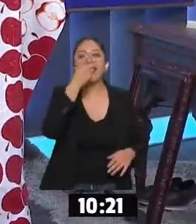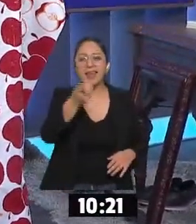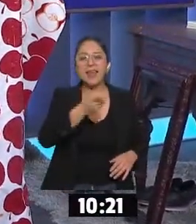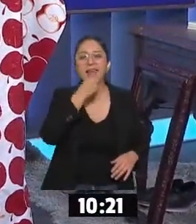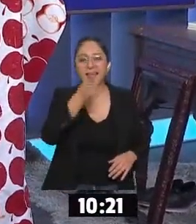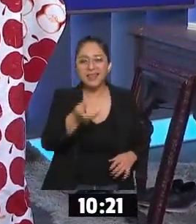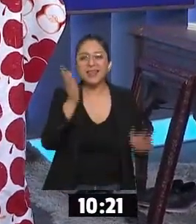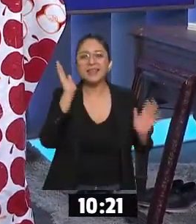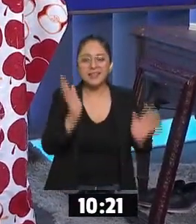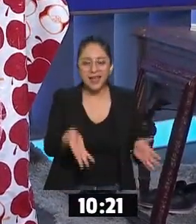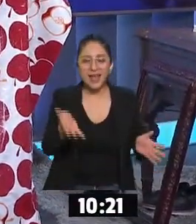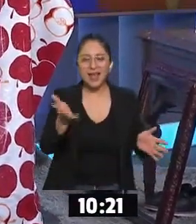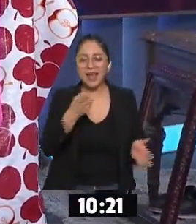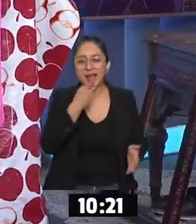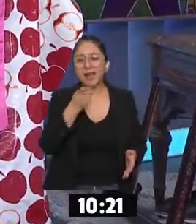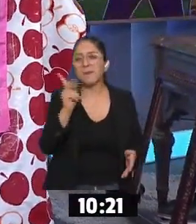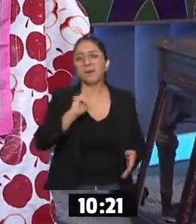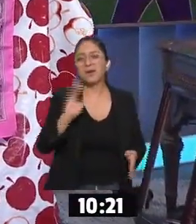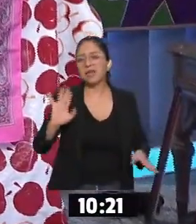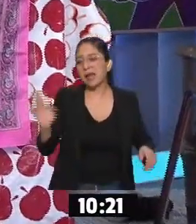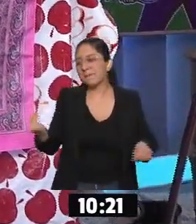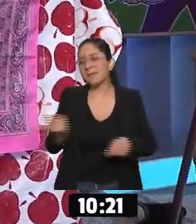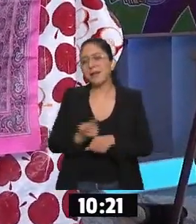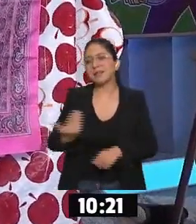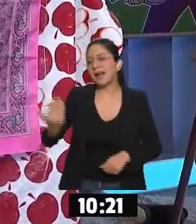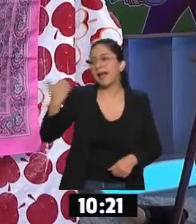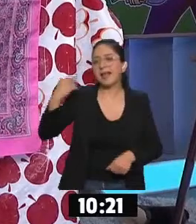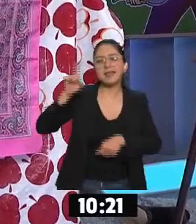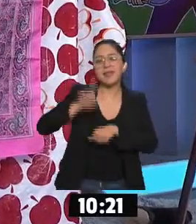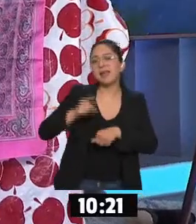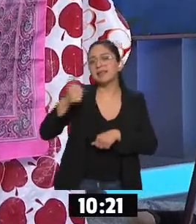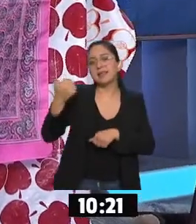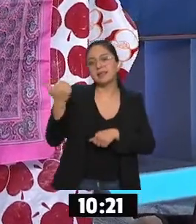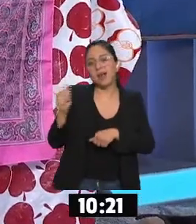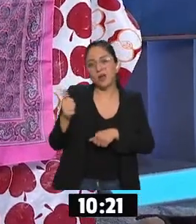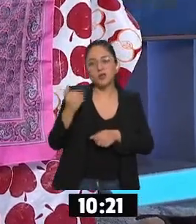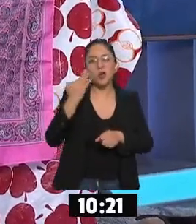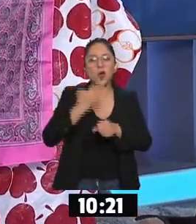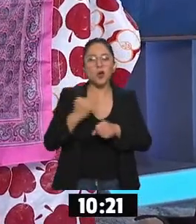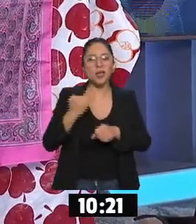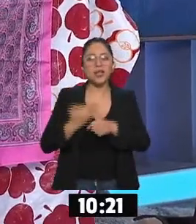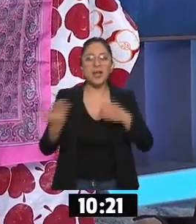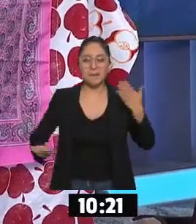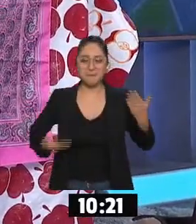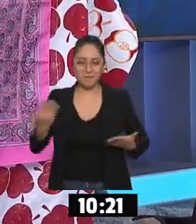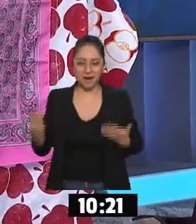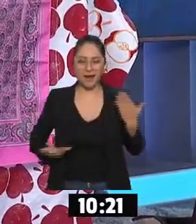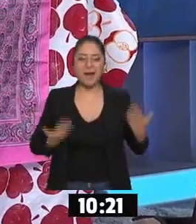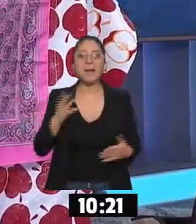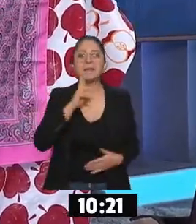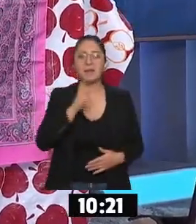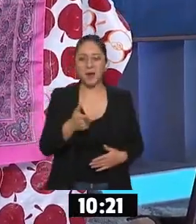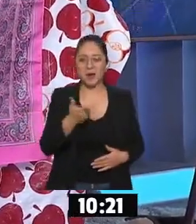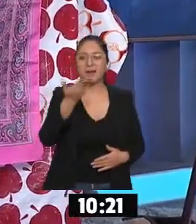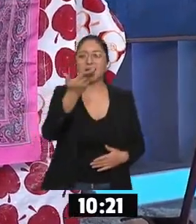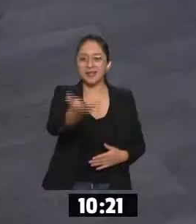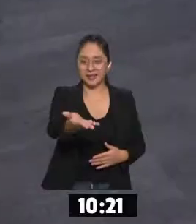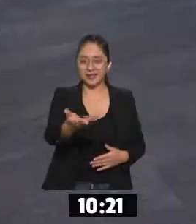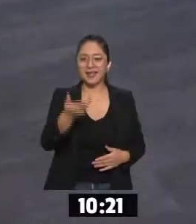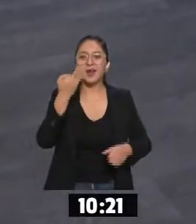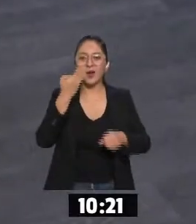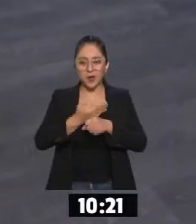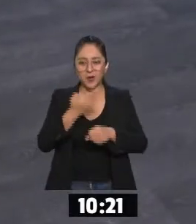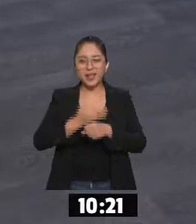de agosto. Era del 6 de agosto, olvídelo. Bailemos. Señora, por el amor de Dios. Bailemos, ya. Y no me he comprado mi guache.